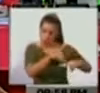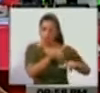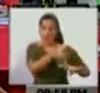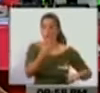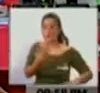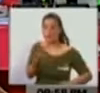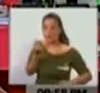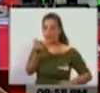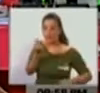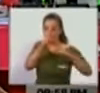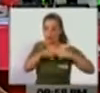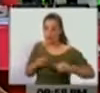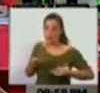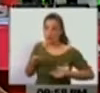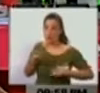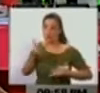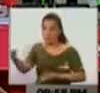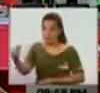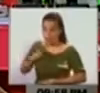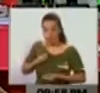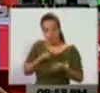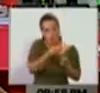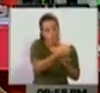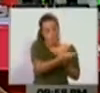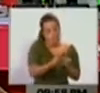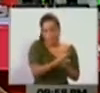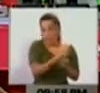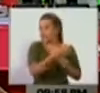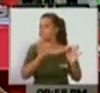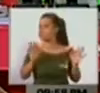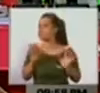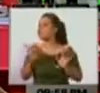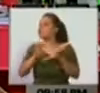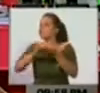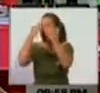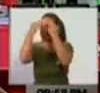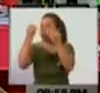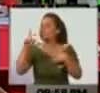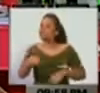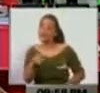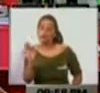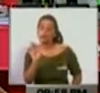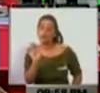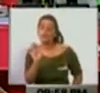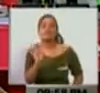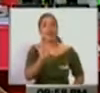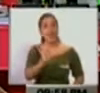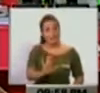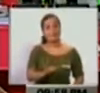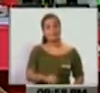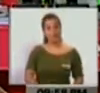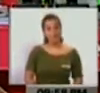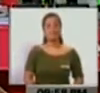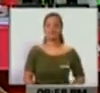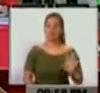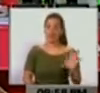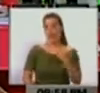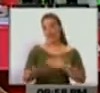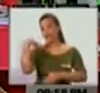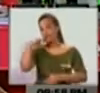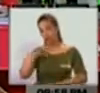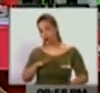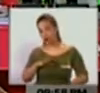hicieron en la Cuarta República, era normal. Hoy lo hacen Freddy Guevara e Ismael García, igualito.